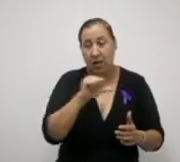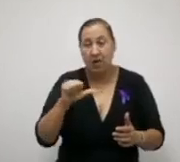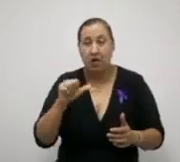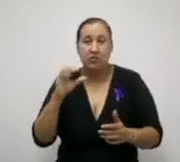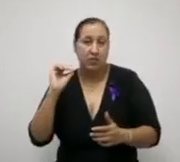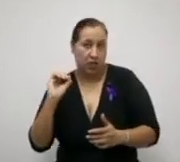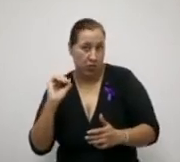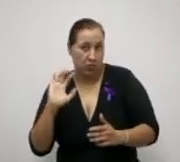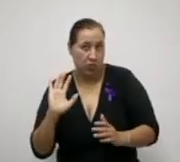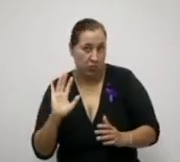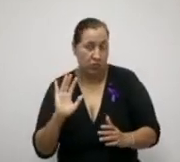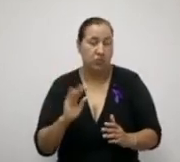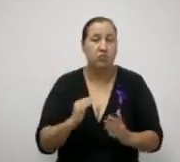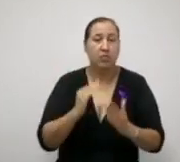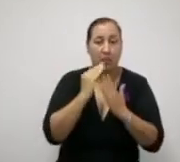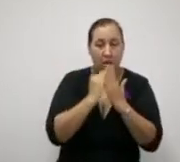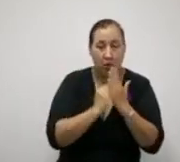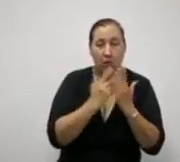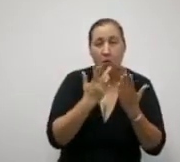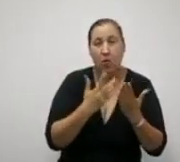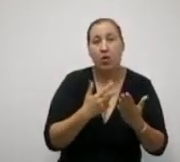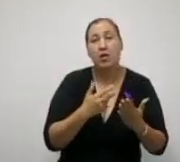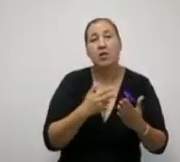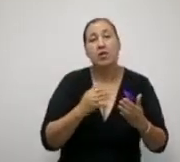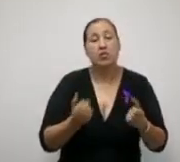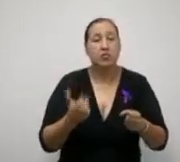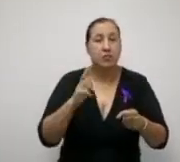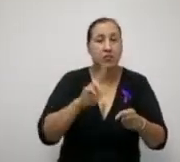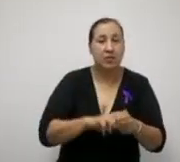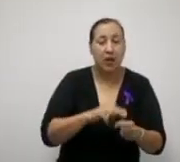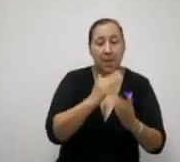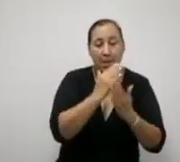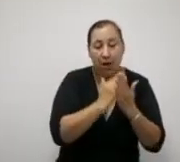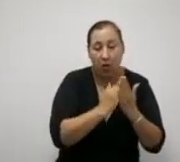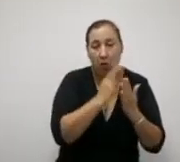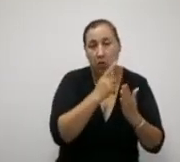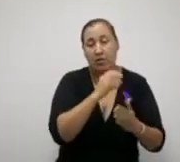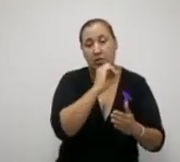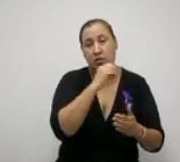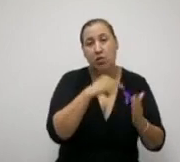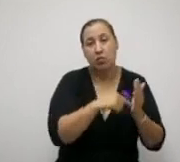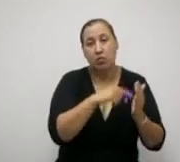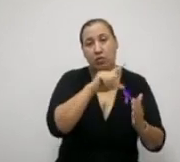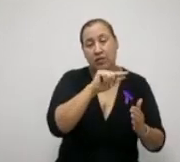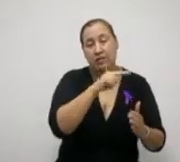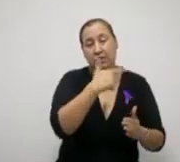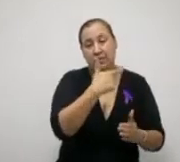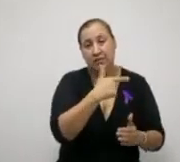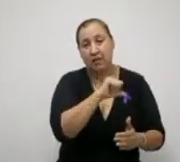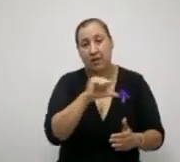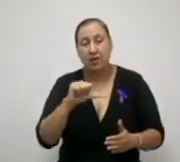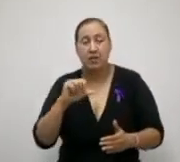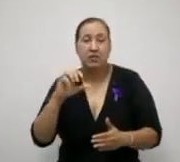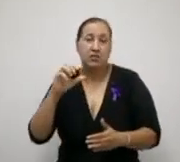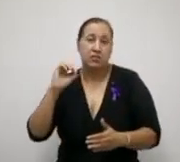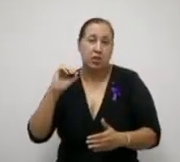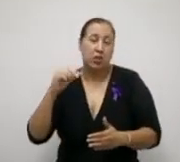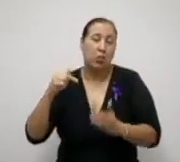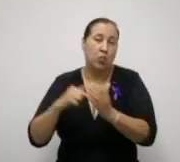0, y con referencia a la tasa de hospitalizados, disminuyó también de 0.77 a